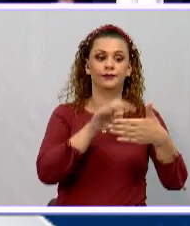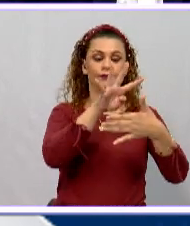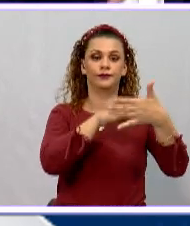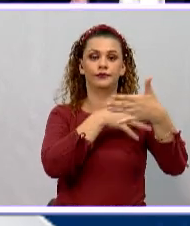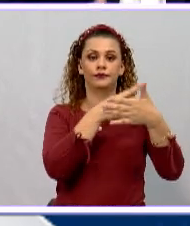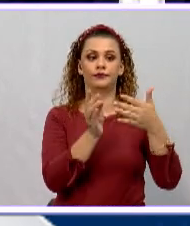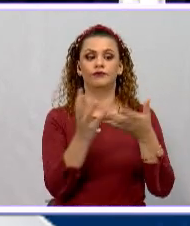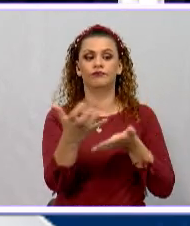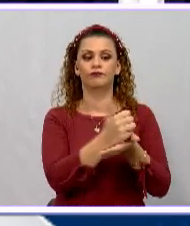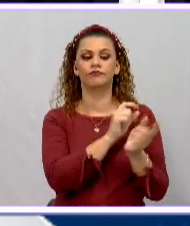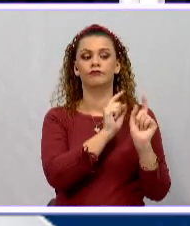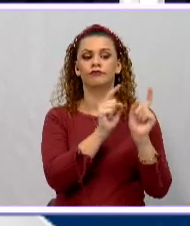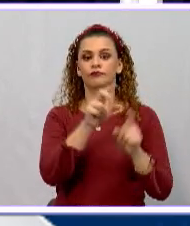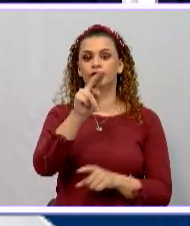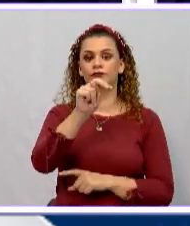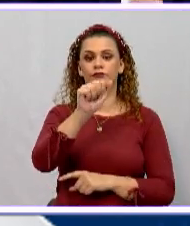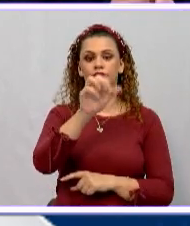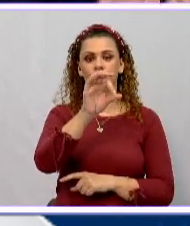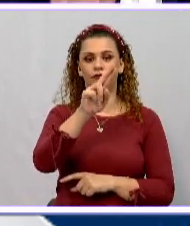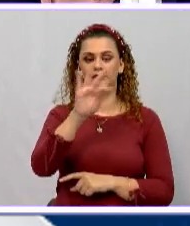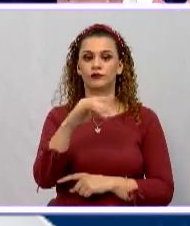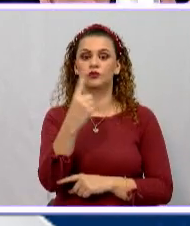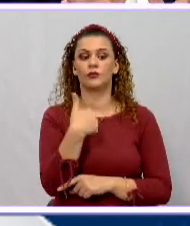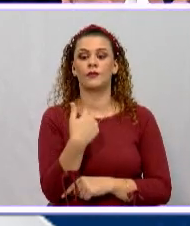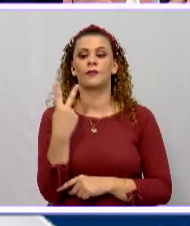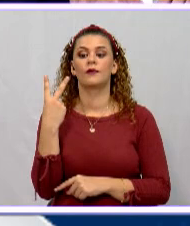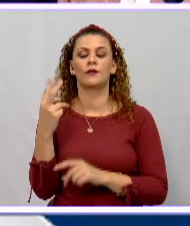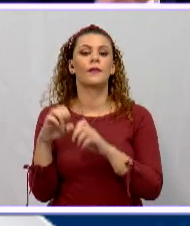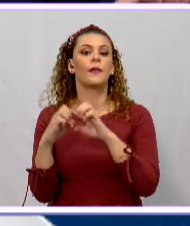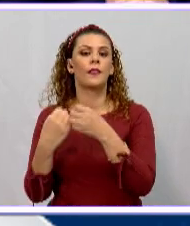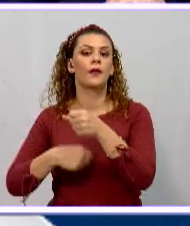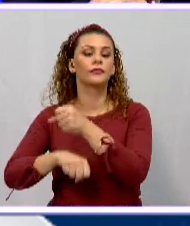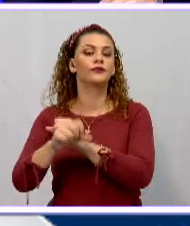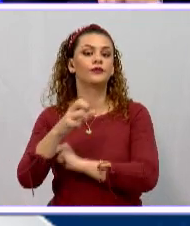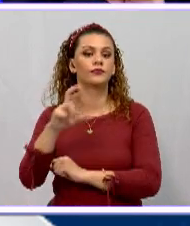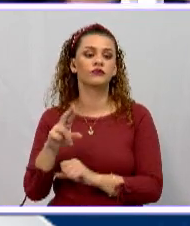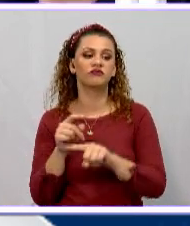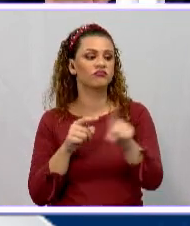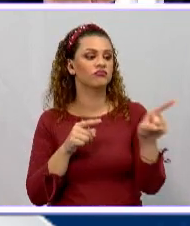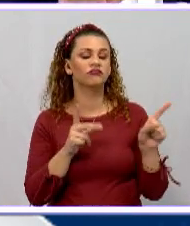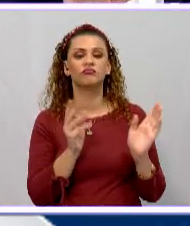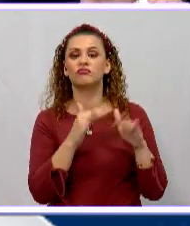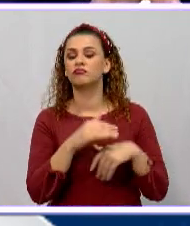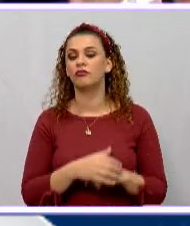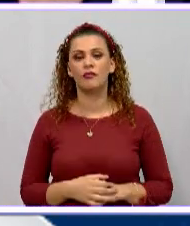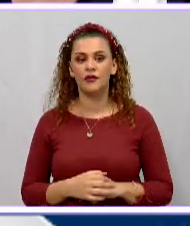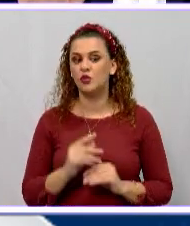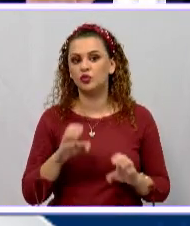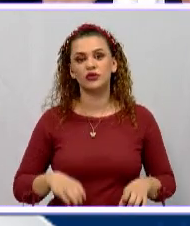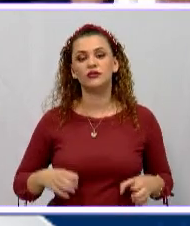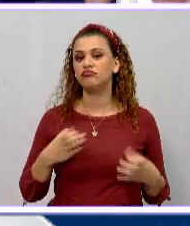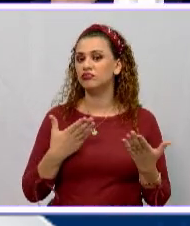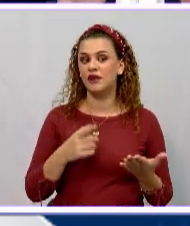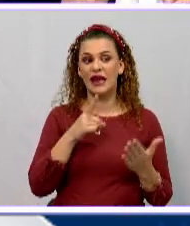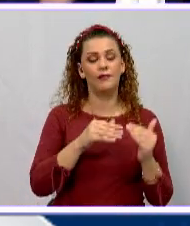recaudación existencia que saca la una fut verdad en donde existen Sólo dos equipos en el fútbol de Costa Rica los demás no existen O sea no existen